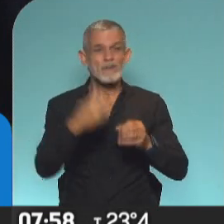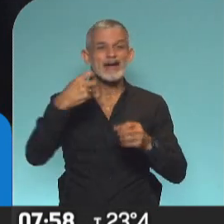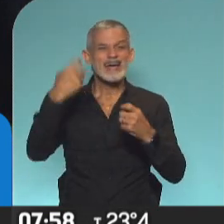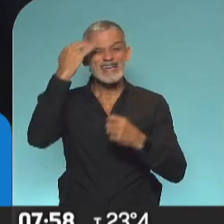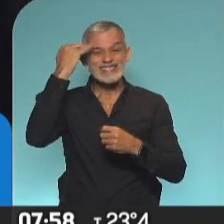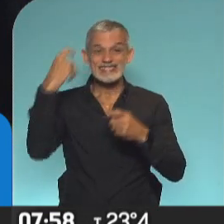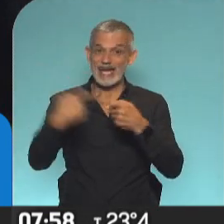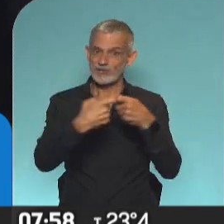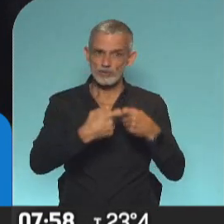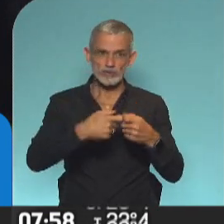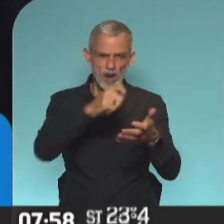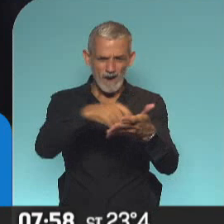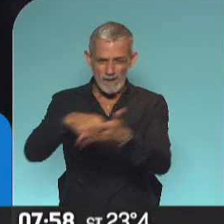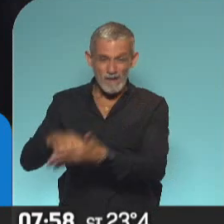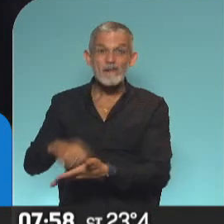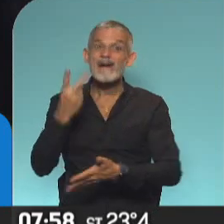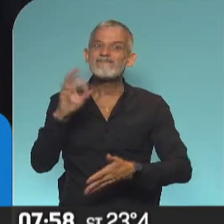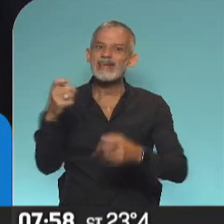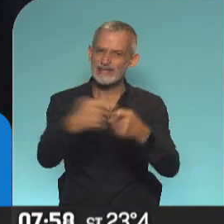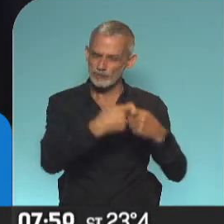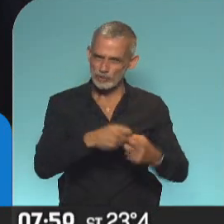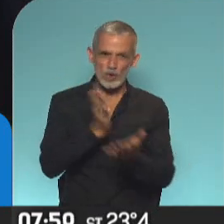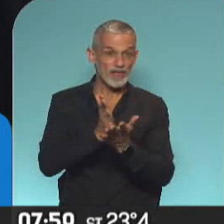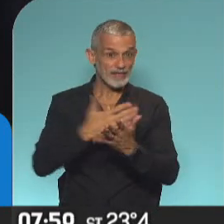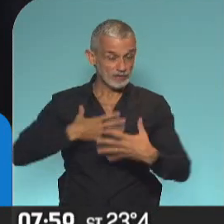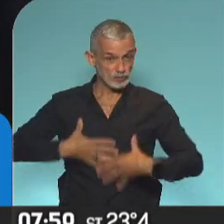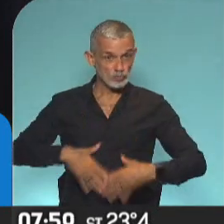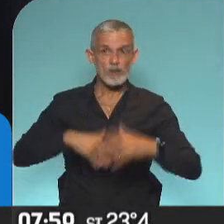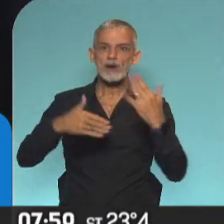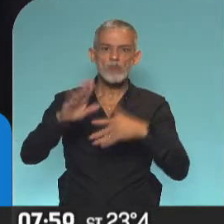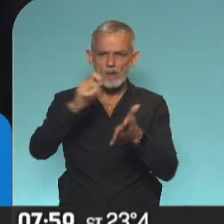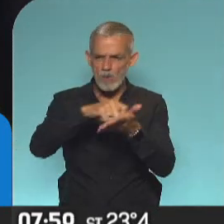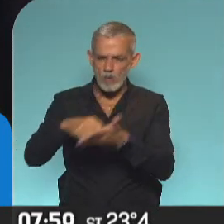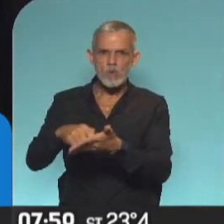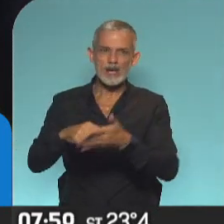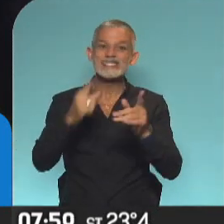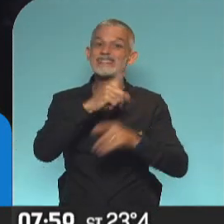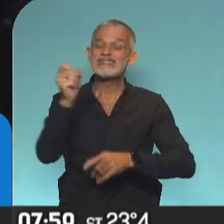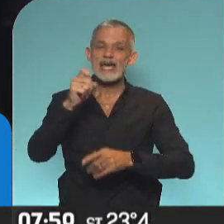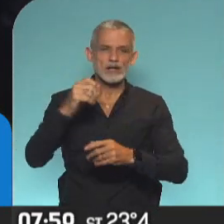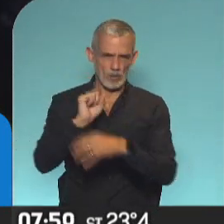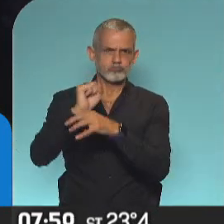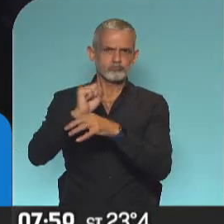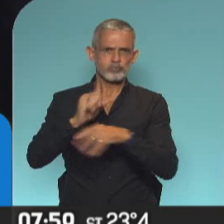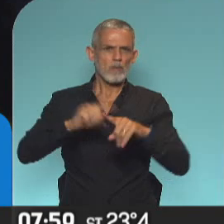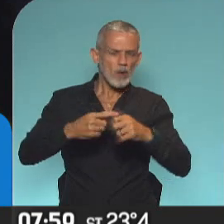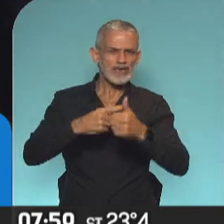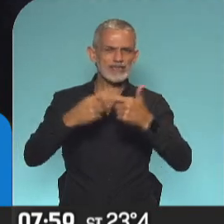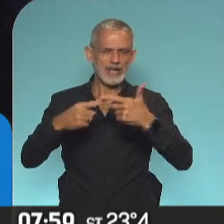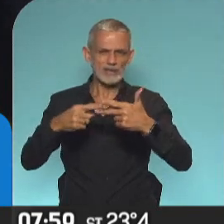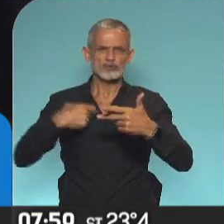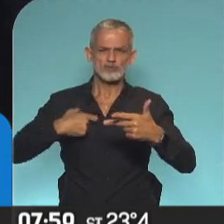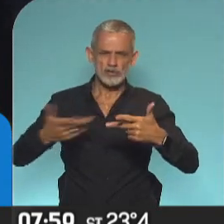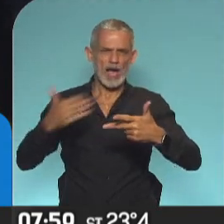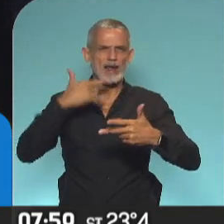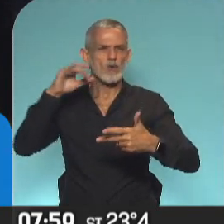que firman más de 20 organizaciones de derechos humanos y más también de 100 personalidades de la política, del ámbito de lo social y de